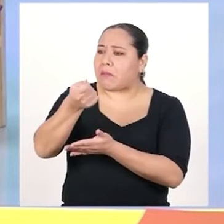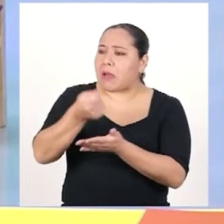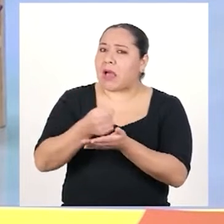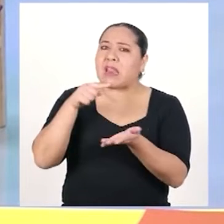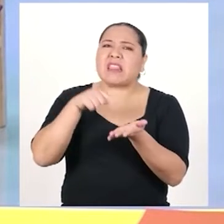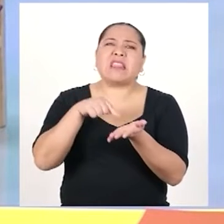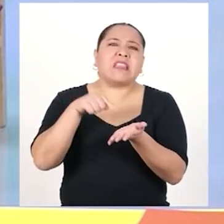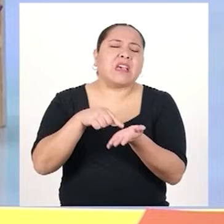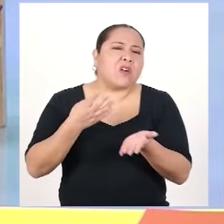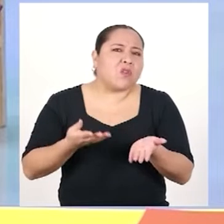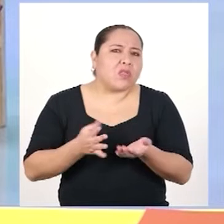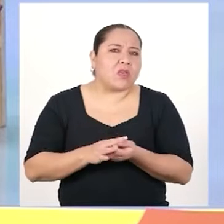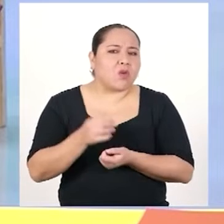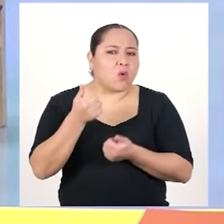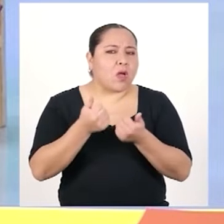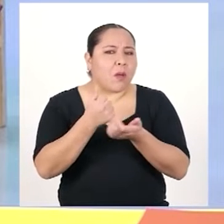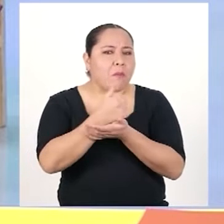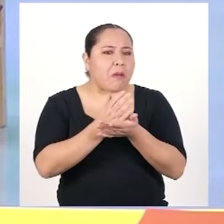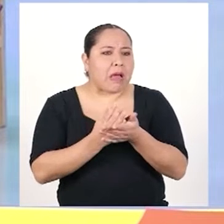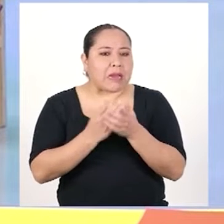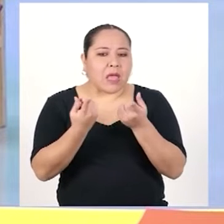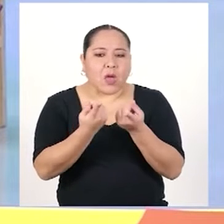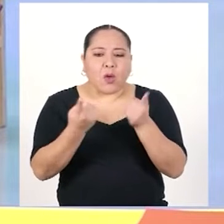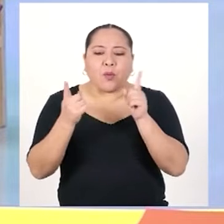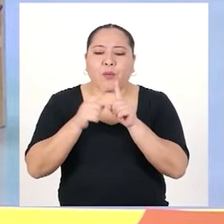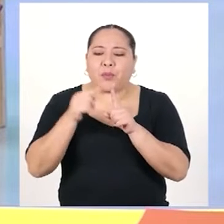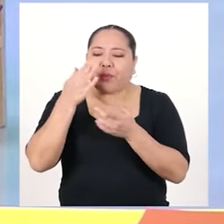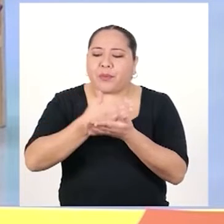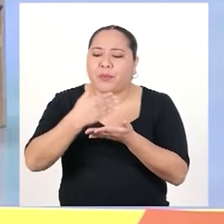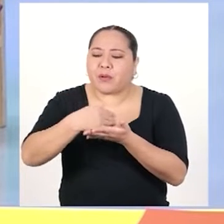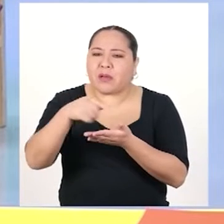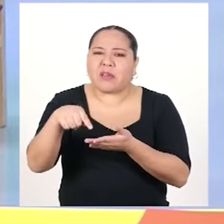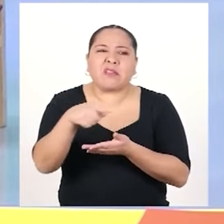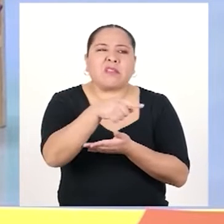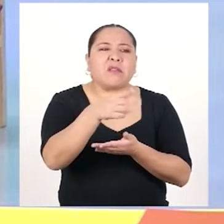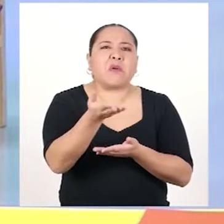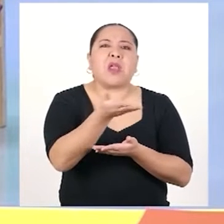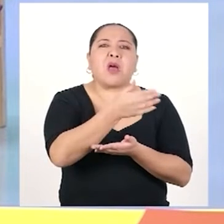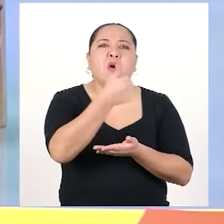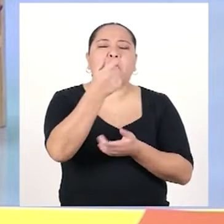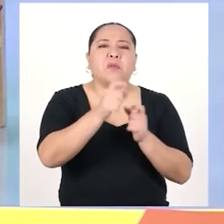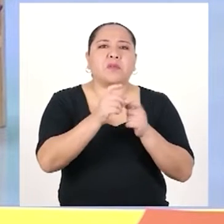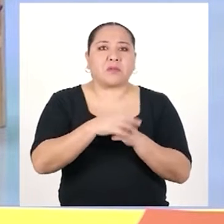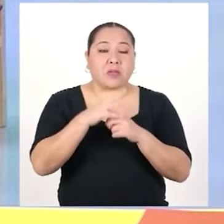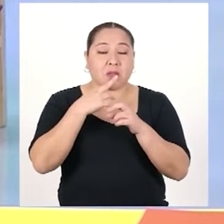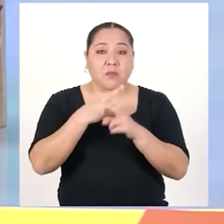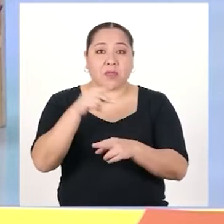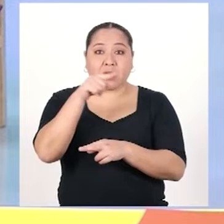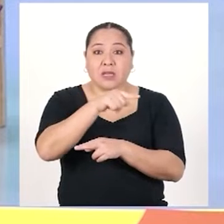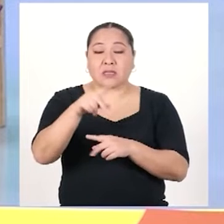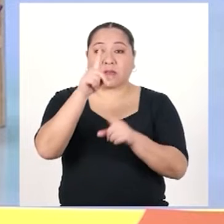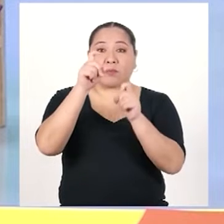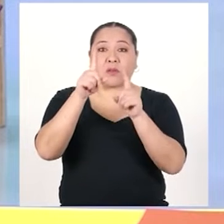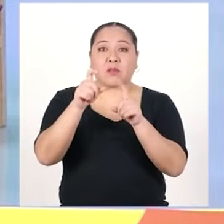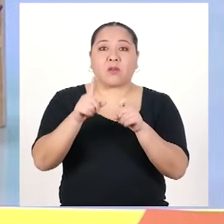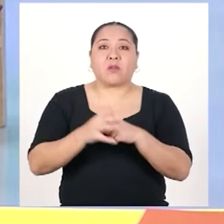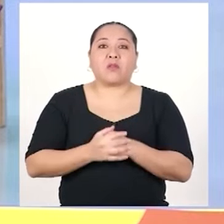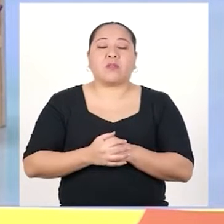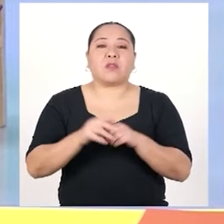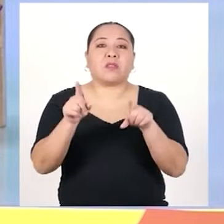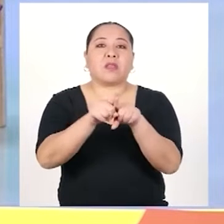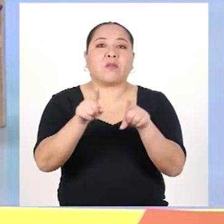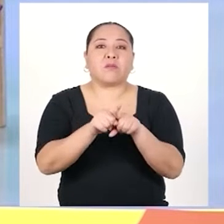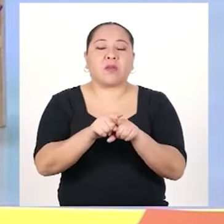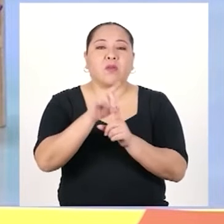para pagar tus deudas? ¿Qué parte de la torta dejaste para los demás? Y para responder estas